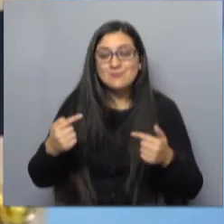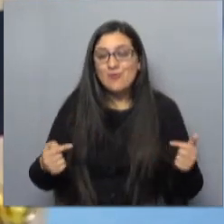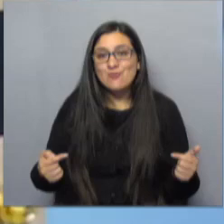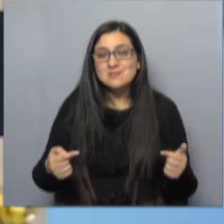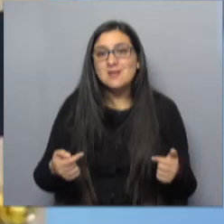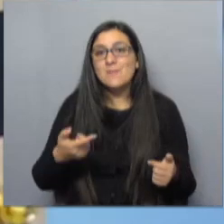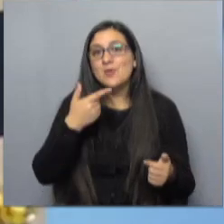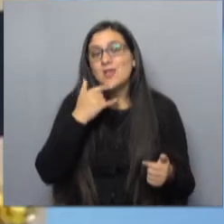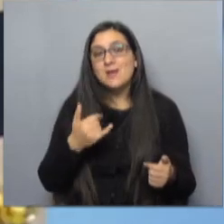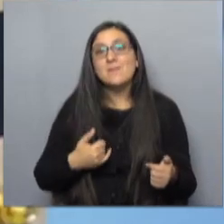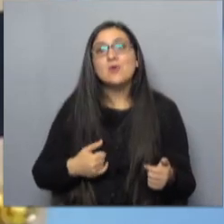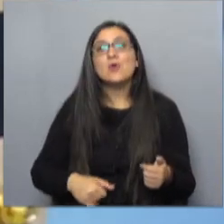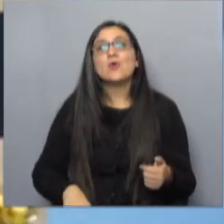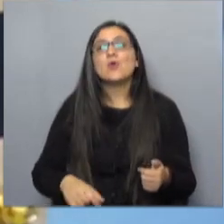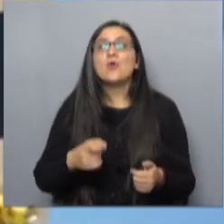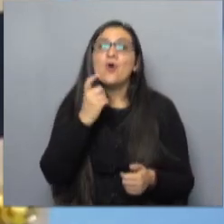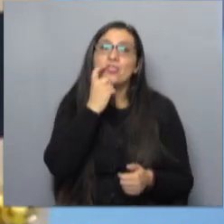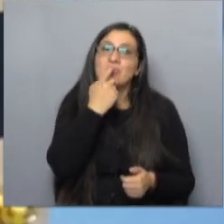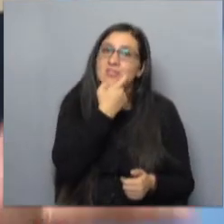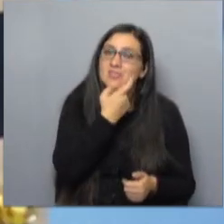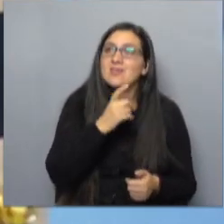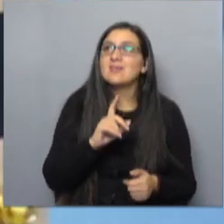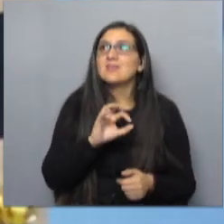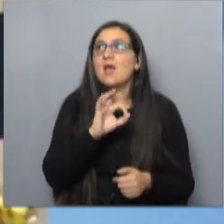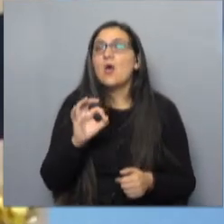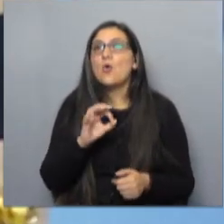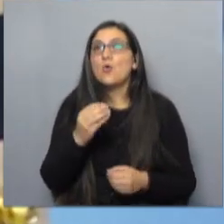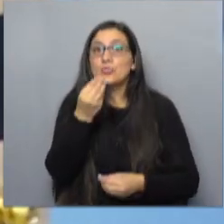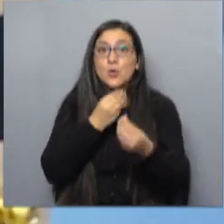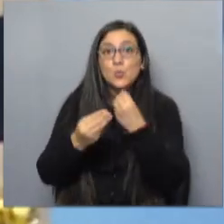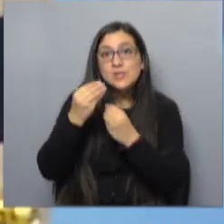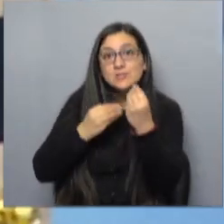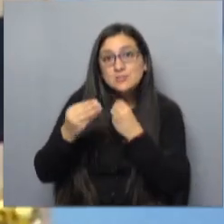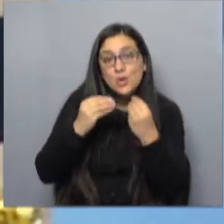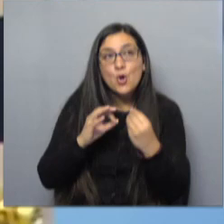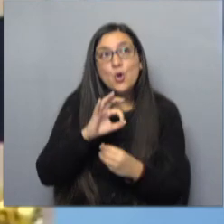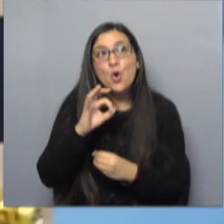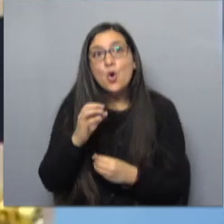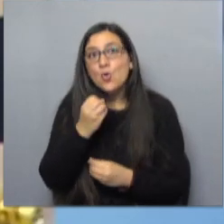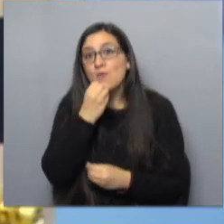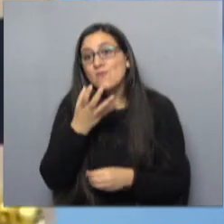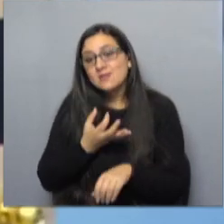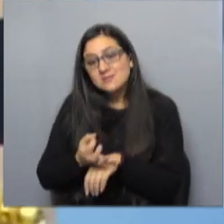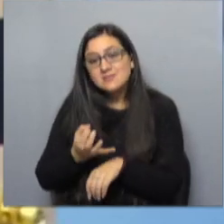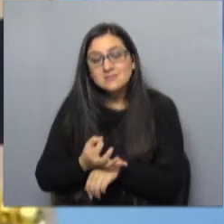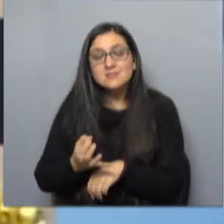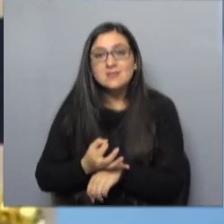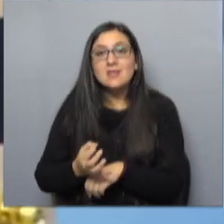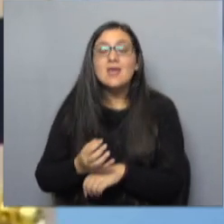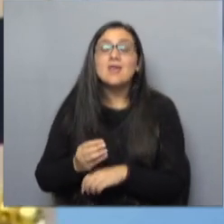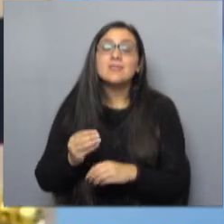compartir contenidos de odontopediatría, compartir contenidos de nutrición, de buena crianza, de